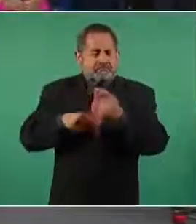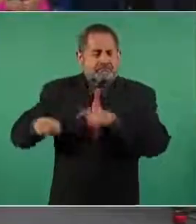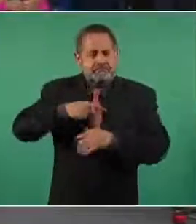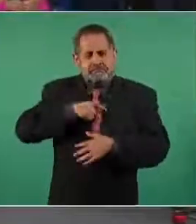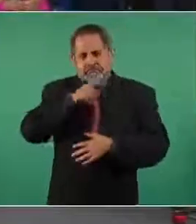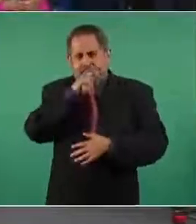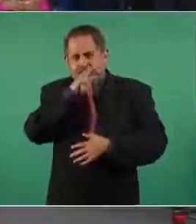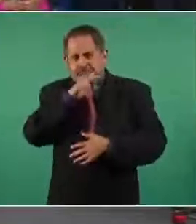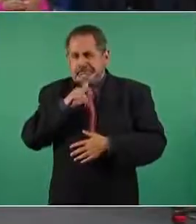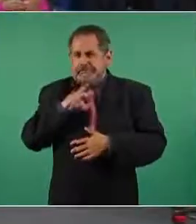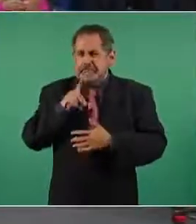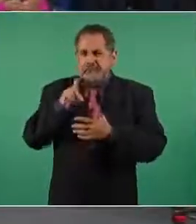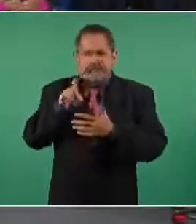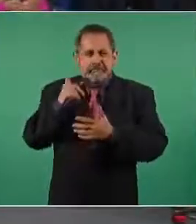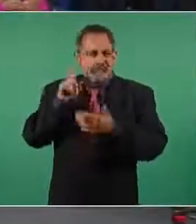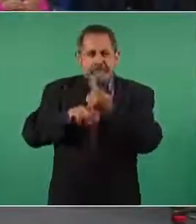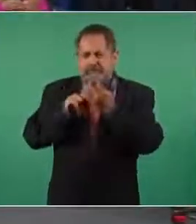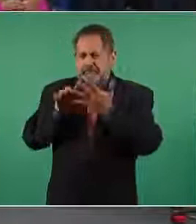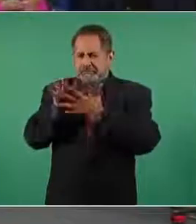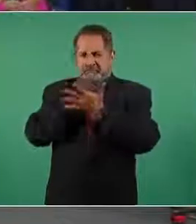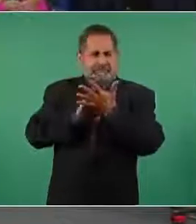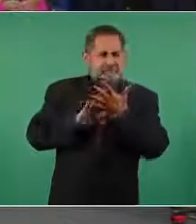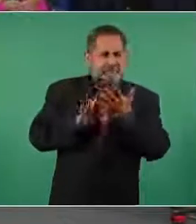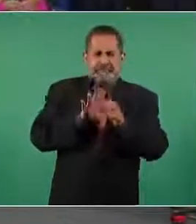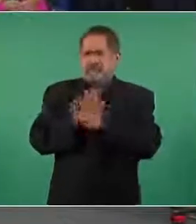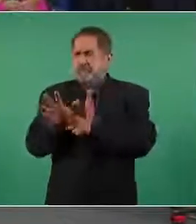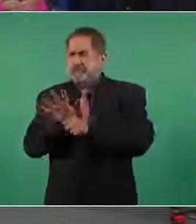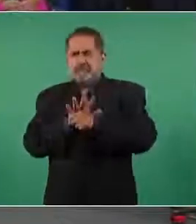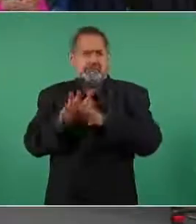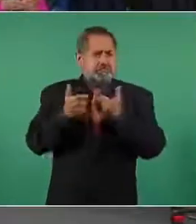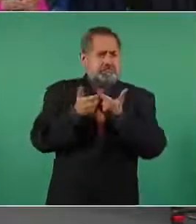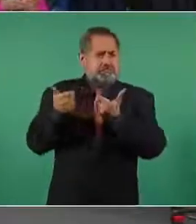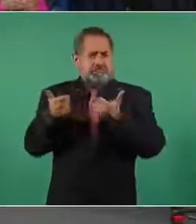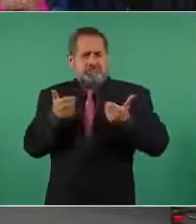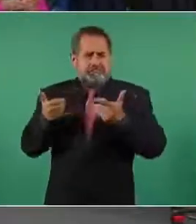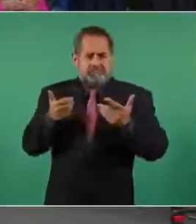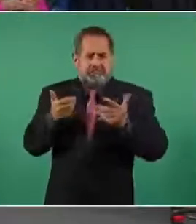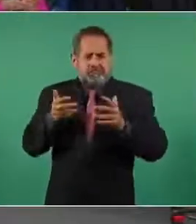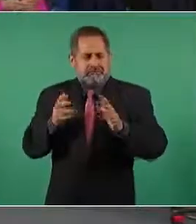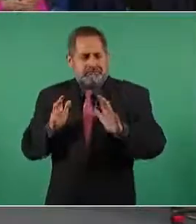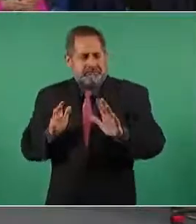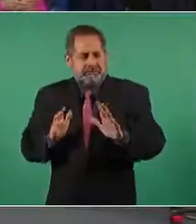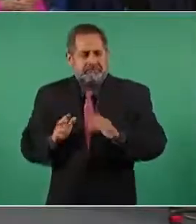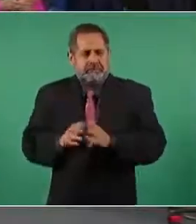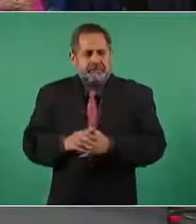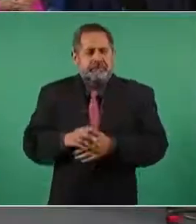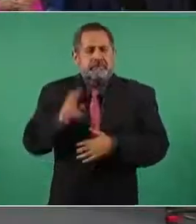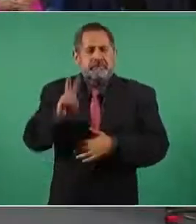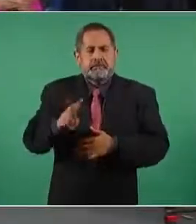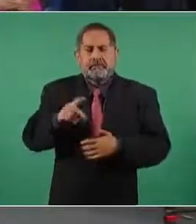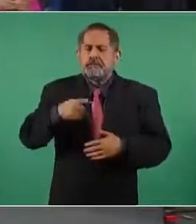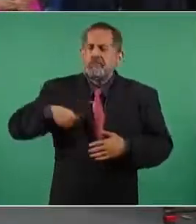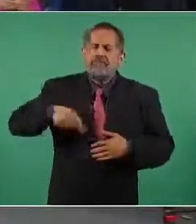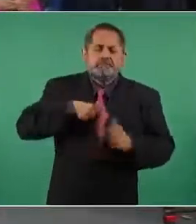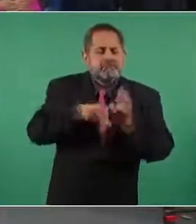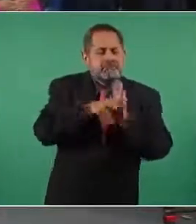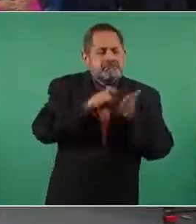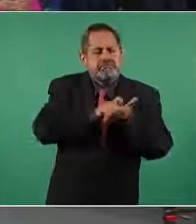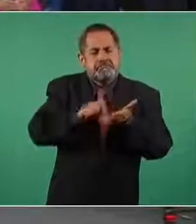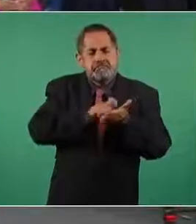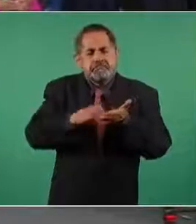preocupante polarización que antes no existía aquí en México y en parte, mire, los periodistas, presidente,